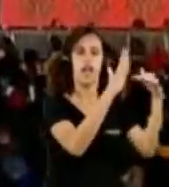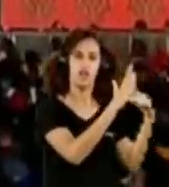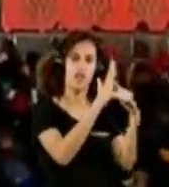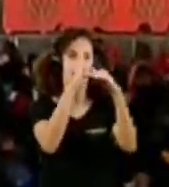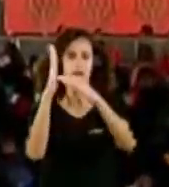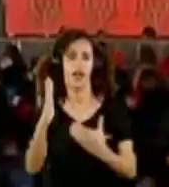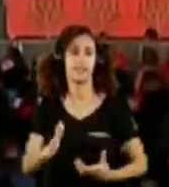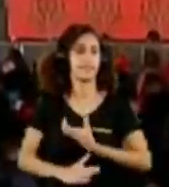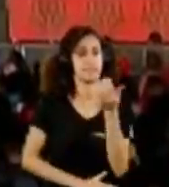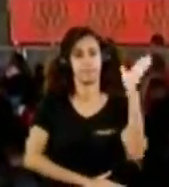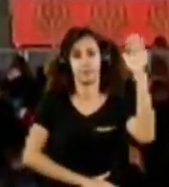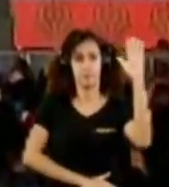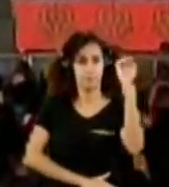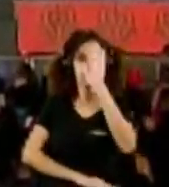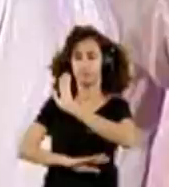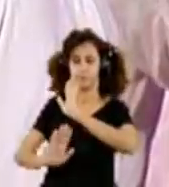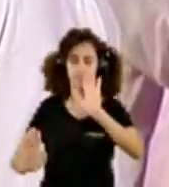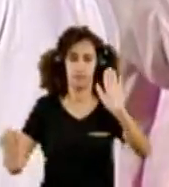ya está.